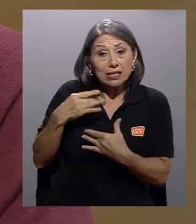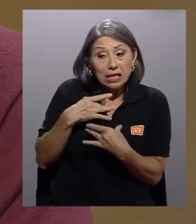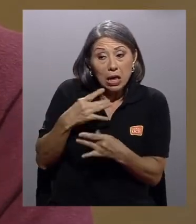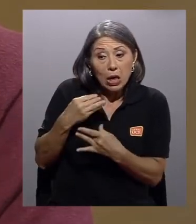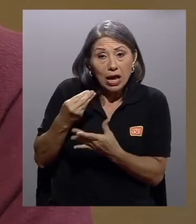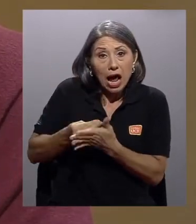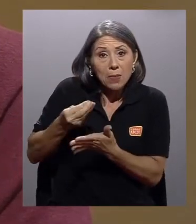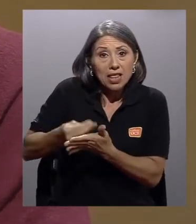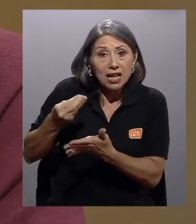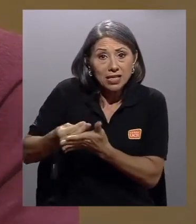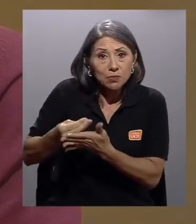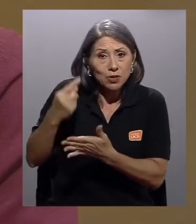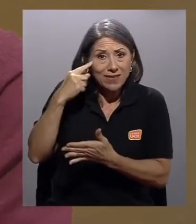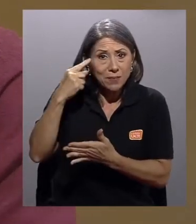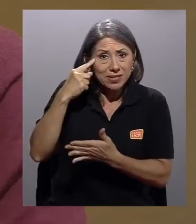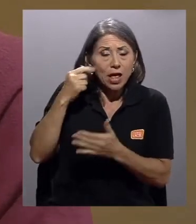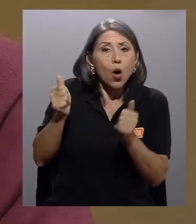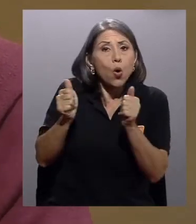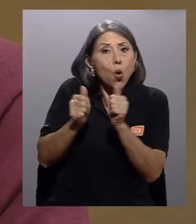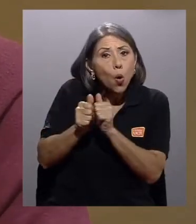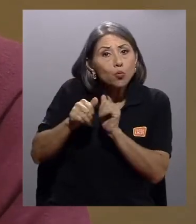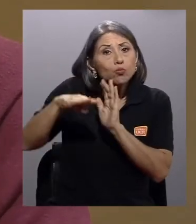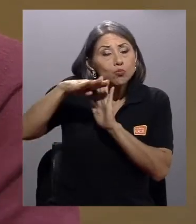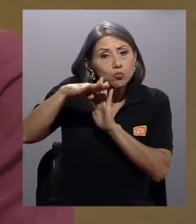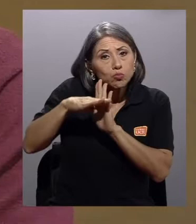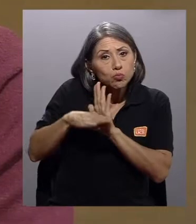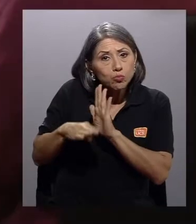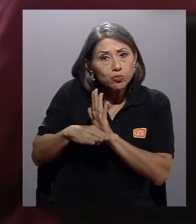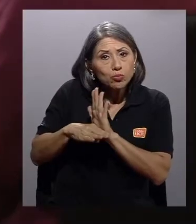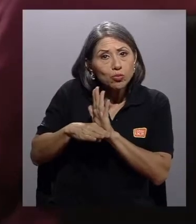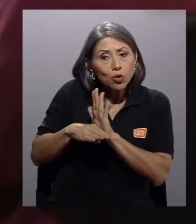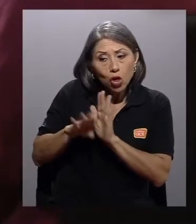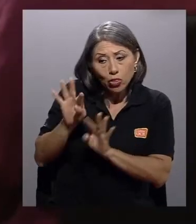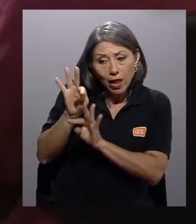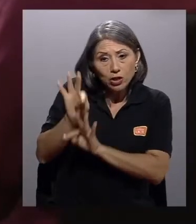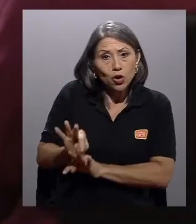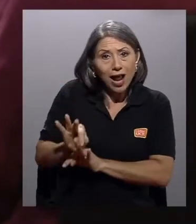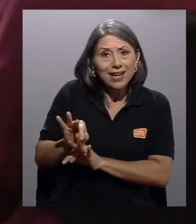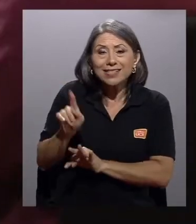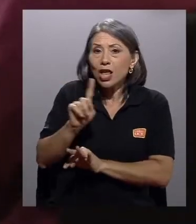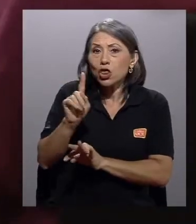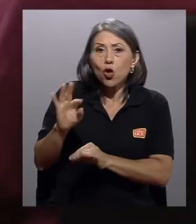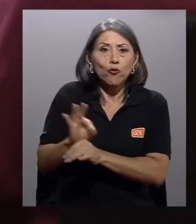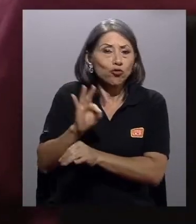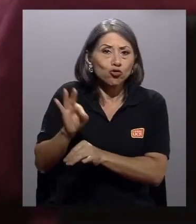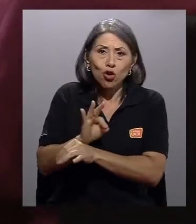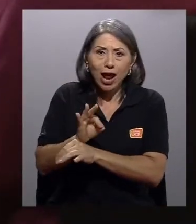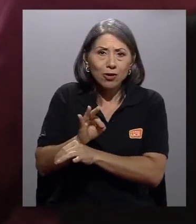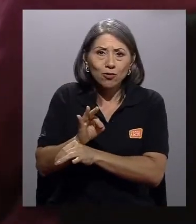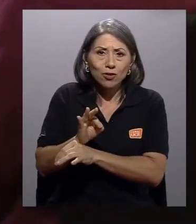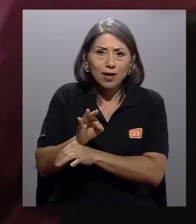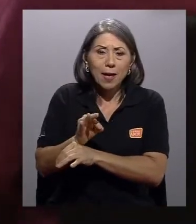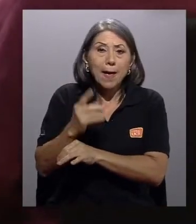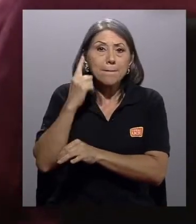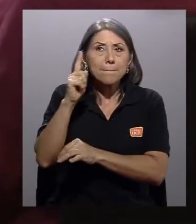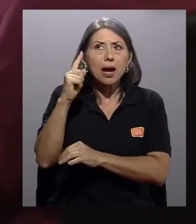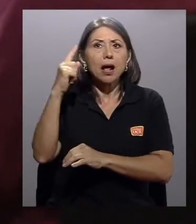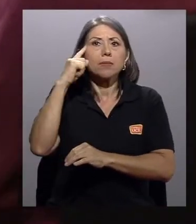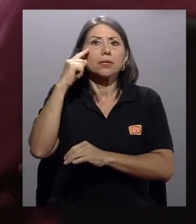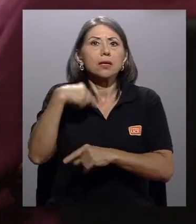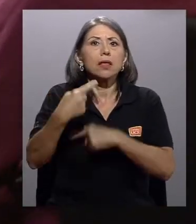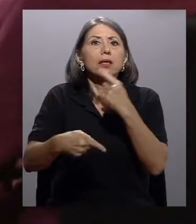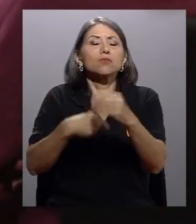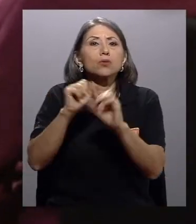había estado pensado, digamos, los parámetros tradicionales del capitalismo, no funcionan o no funcionaron para